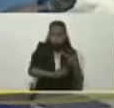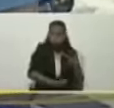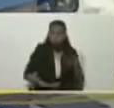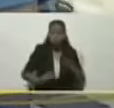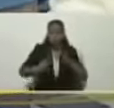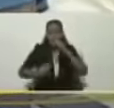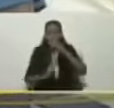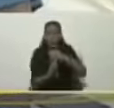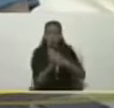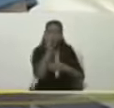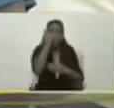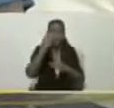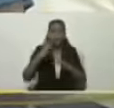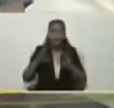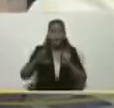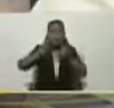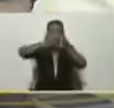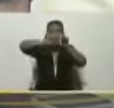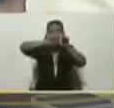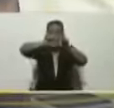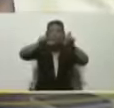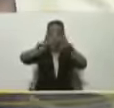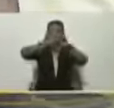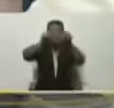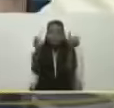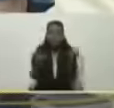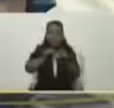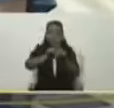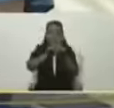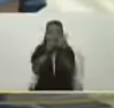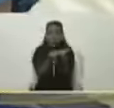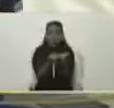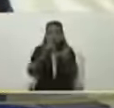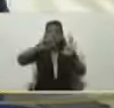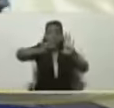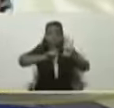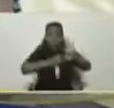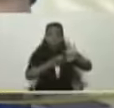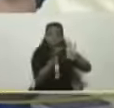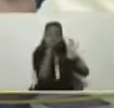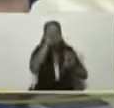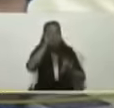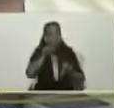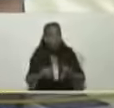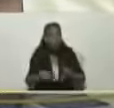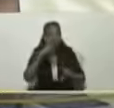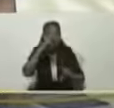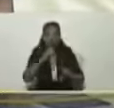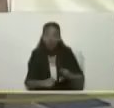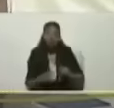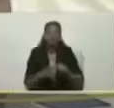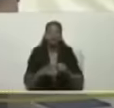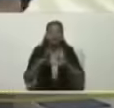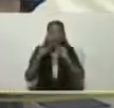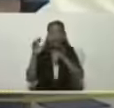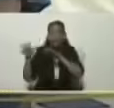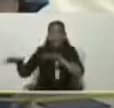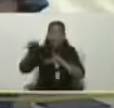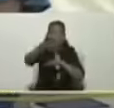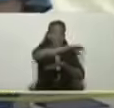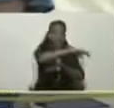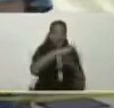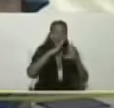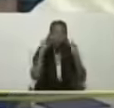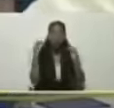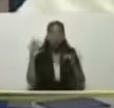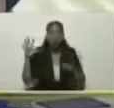coloscopio, para hacer la citología, que debe también, presidente, hacerse todos los años. Usted está entregando en todo el país, porque en todos